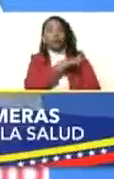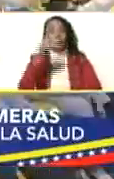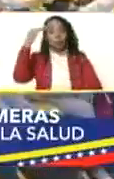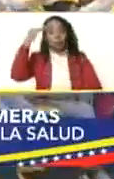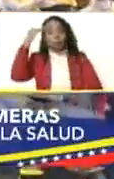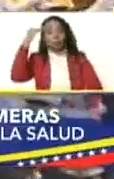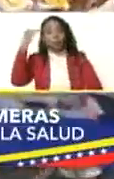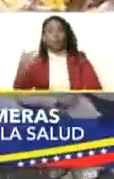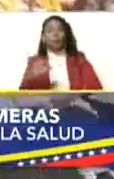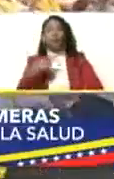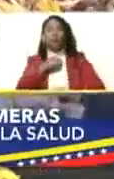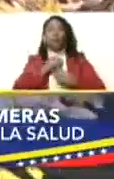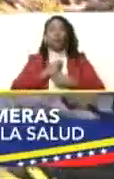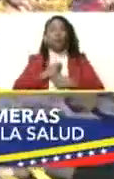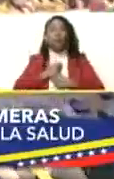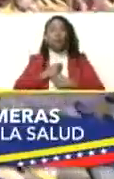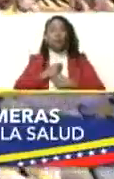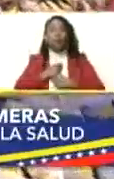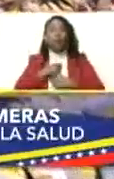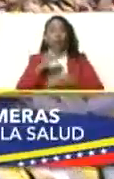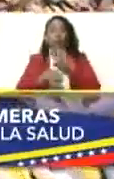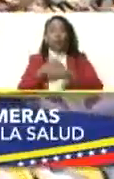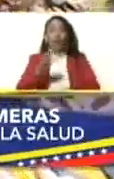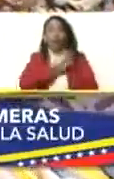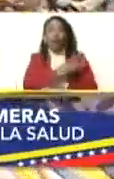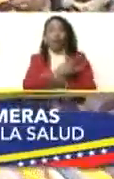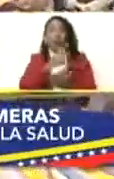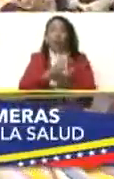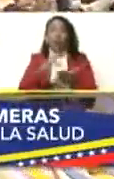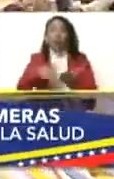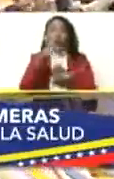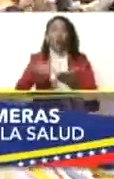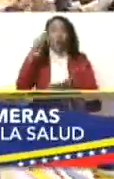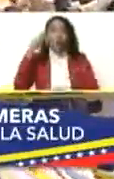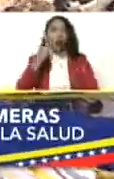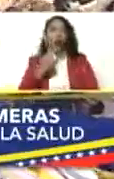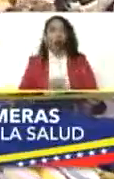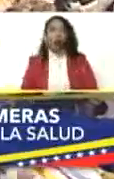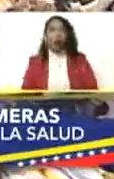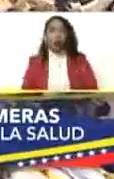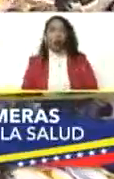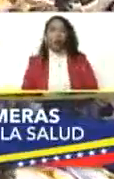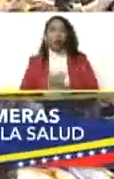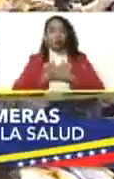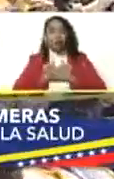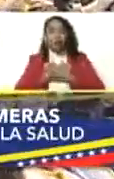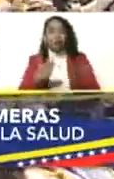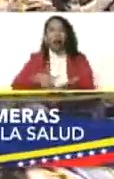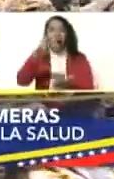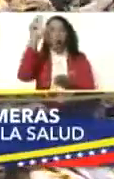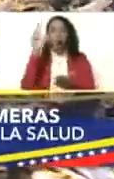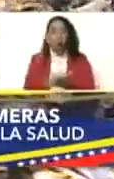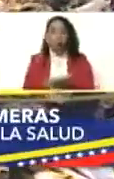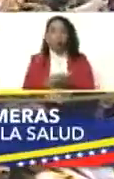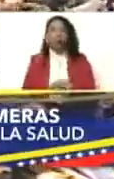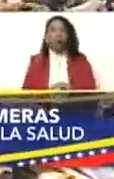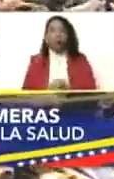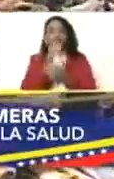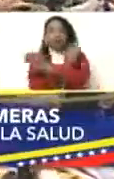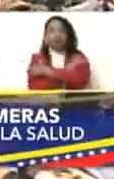teniente de corbeta asimilado de la Fuerza Armada Nacional Bolivariana, conferido, aprobado.